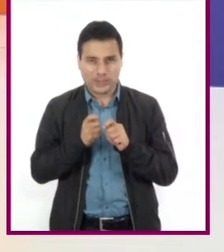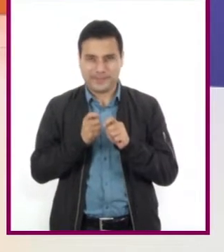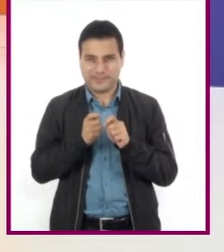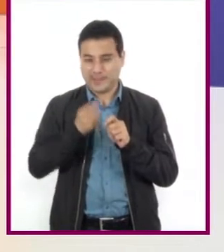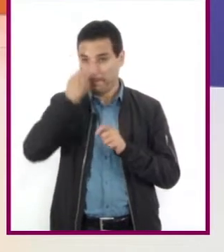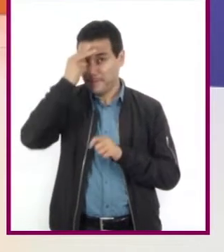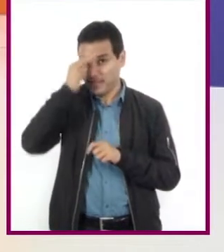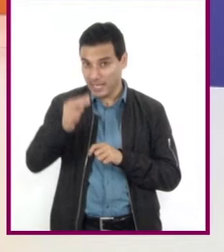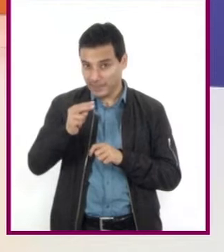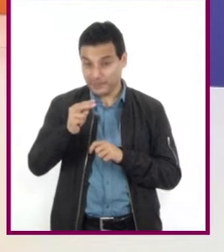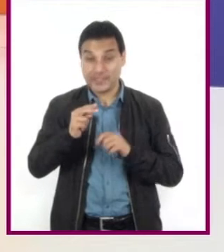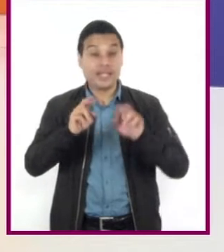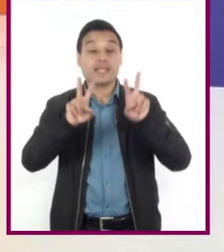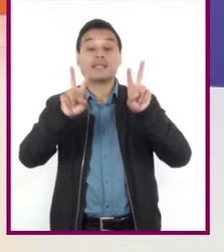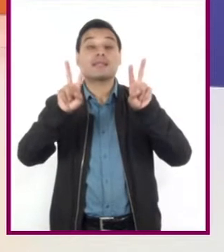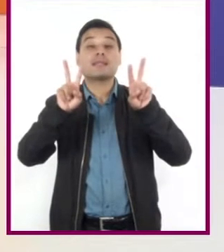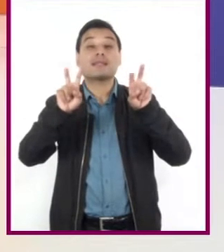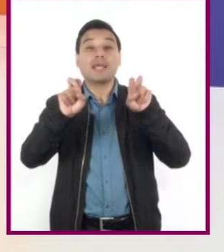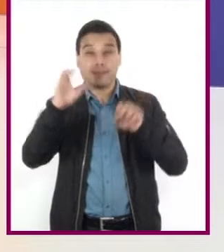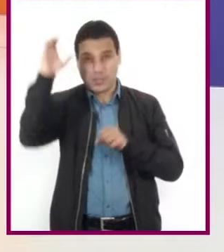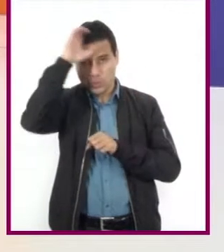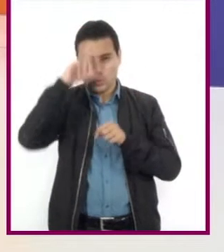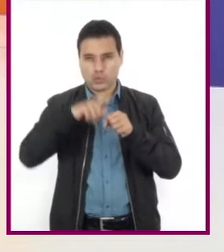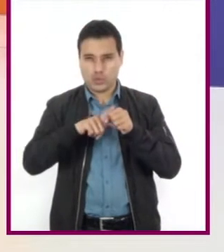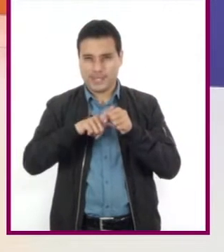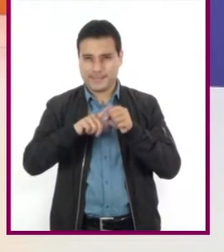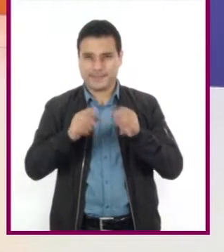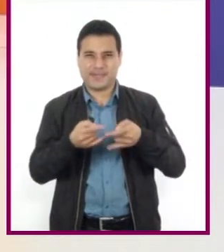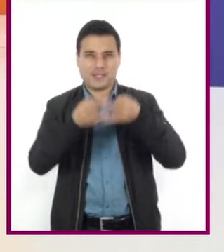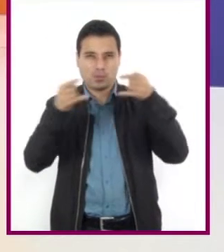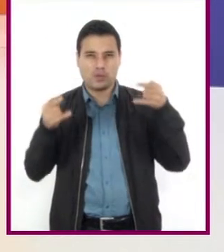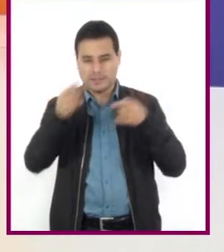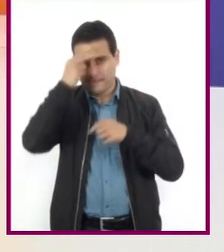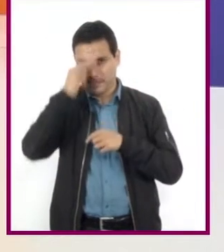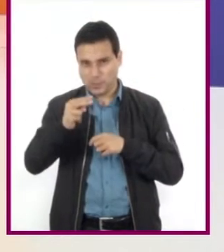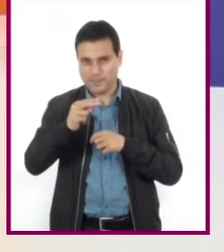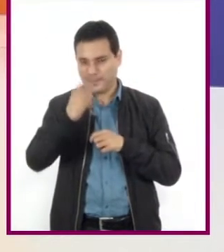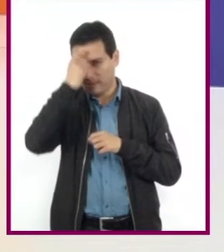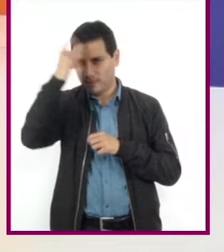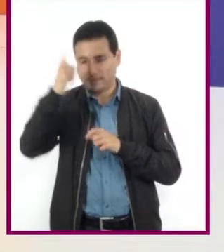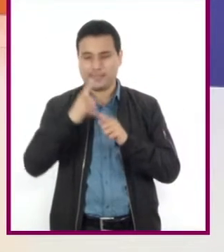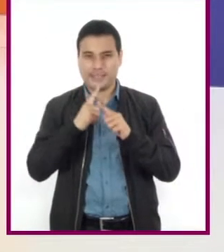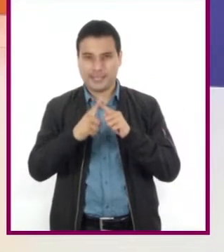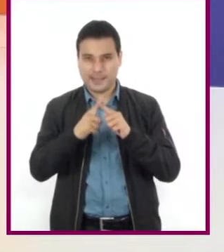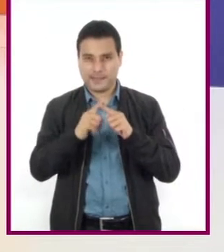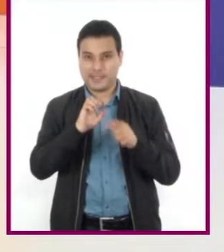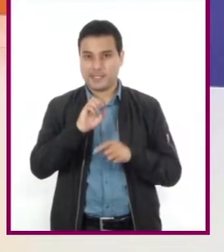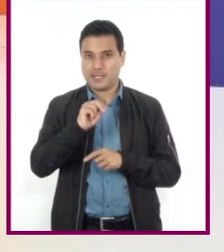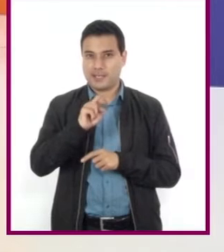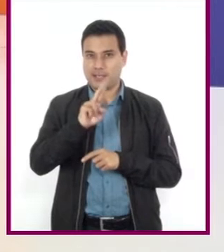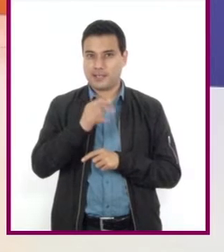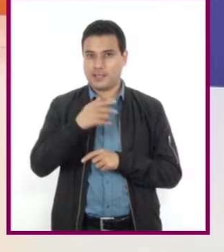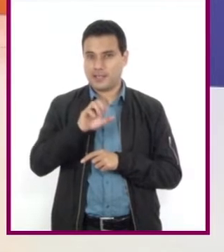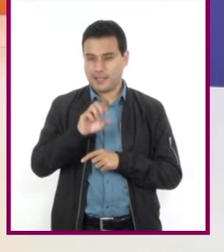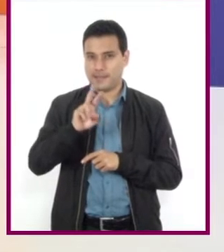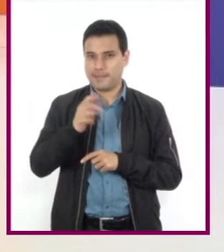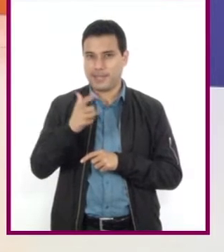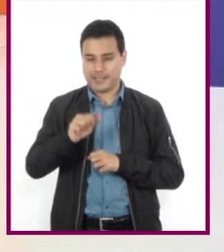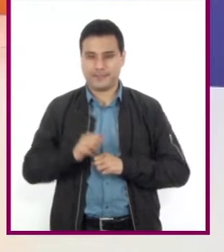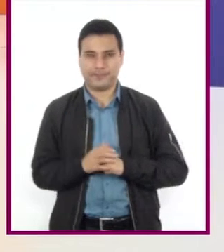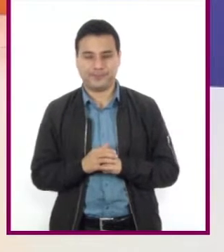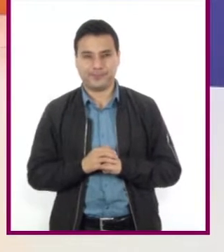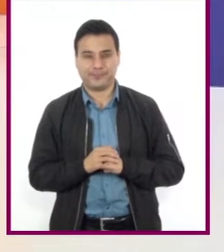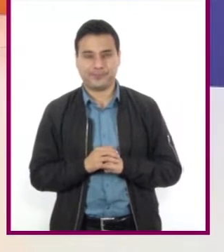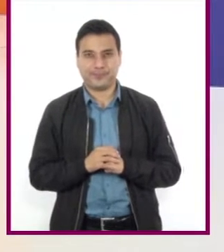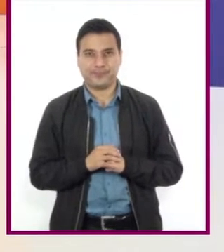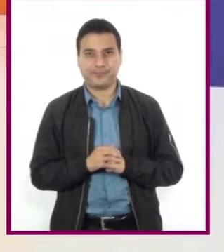las culturas prehispánicas de México. Su autor es Enrique Vela. A lo largo de su historia prehispánica, que se remota